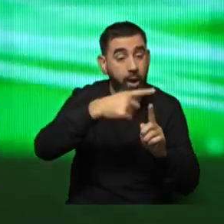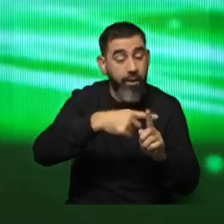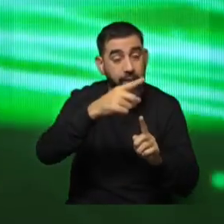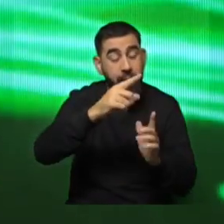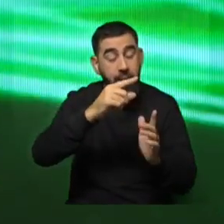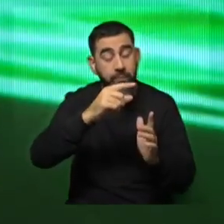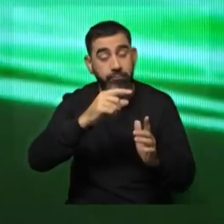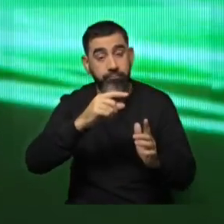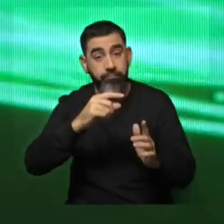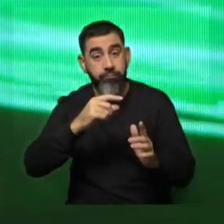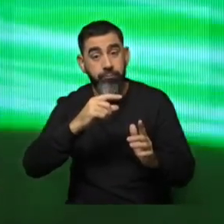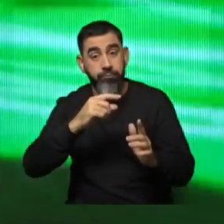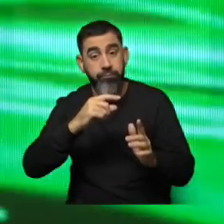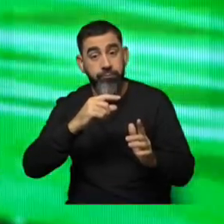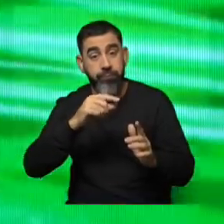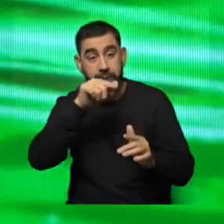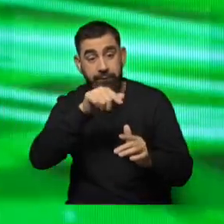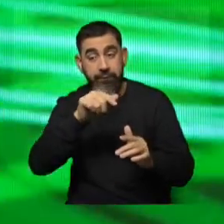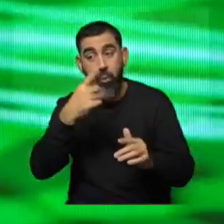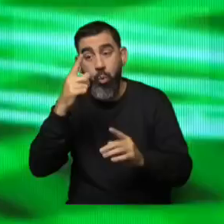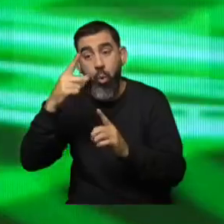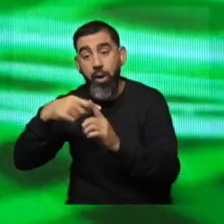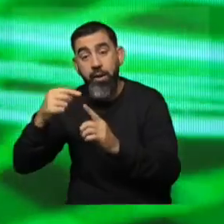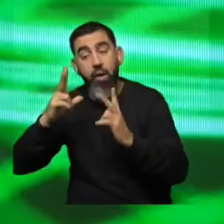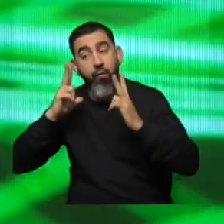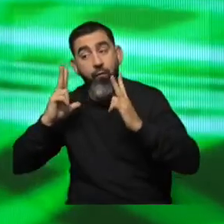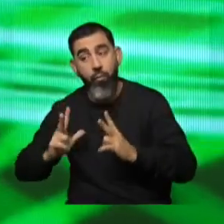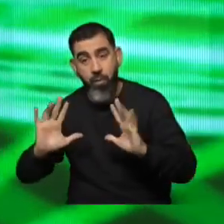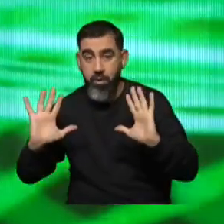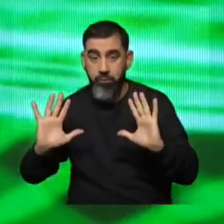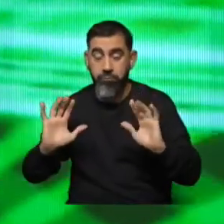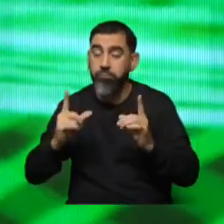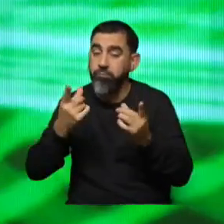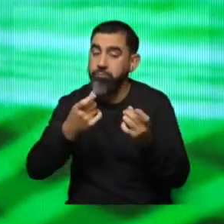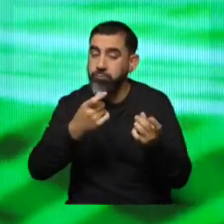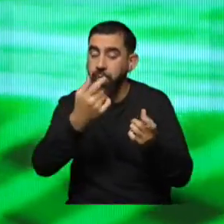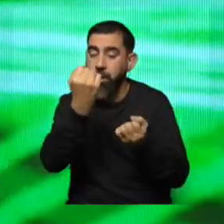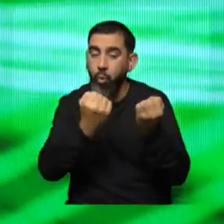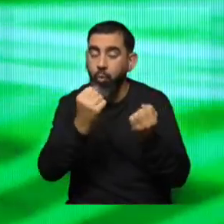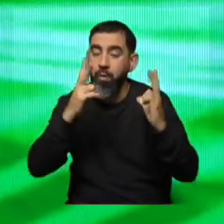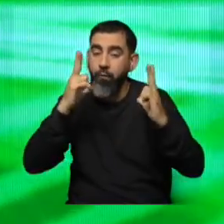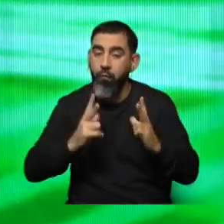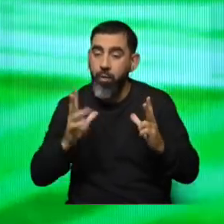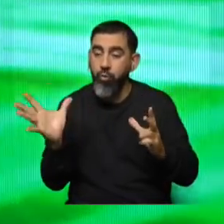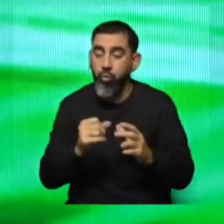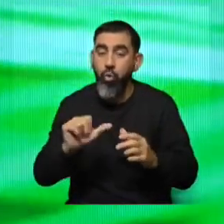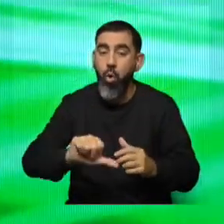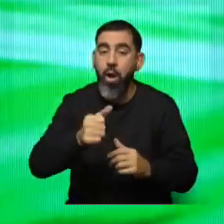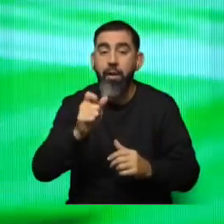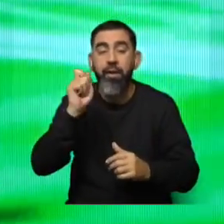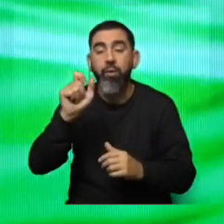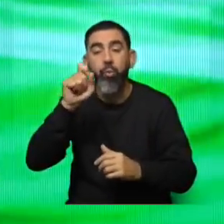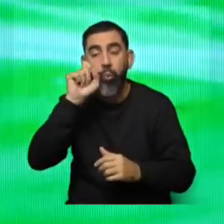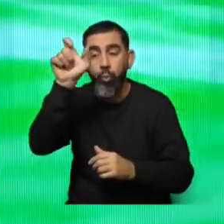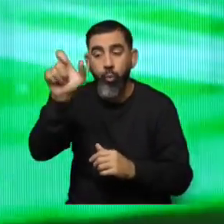estamos realmente muy mal o sea necesitamos llevar a la economía formal a todos esos por el bien del cliente acá es el turista cuando